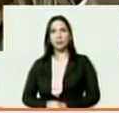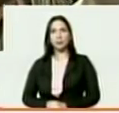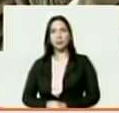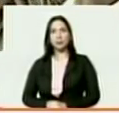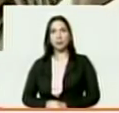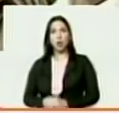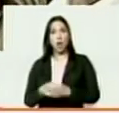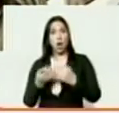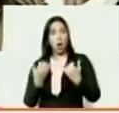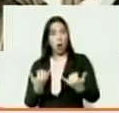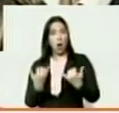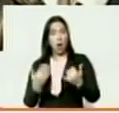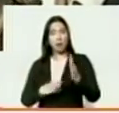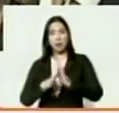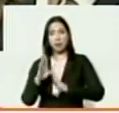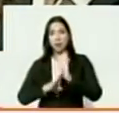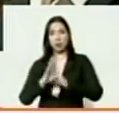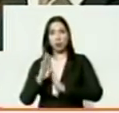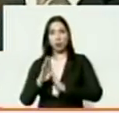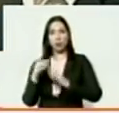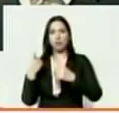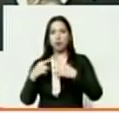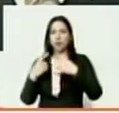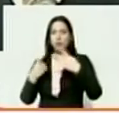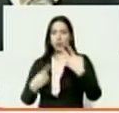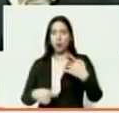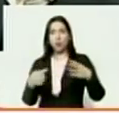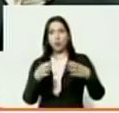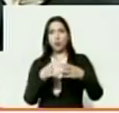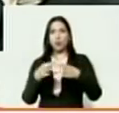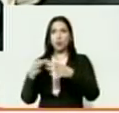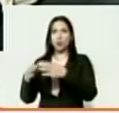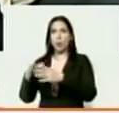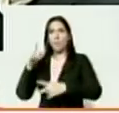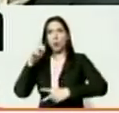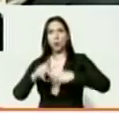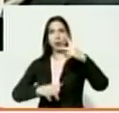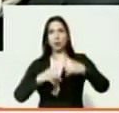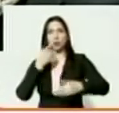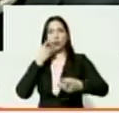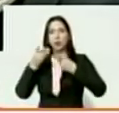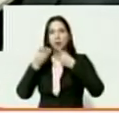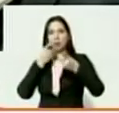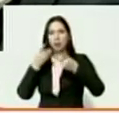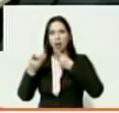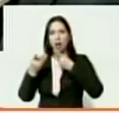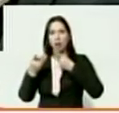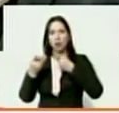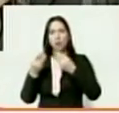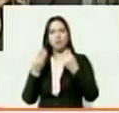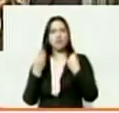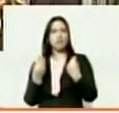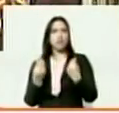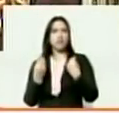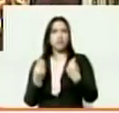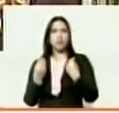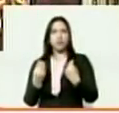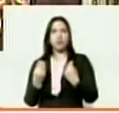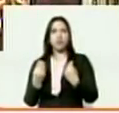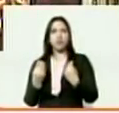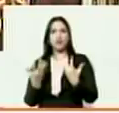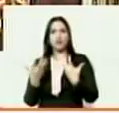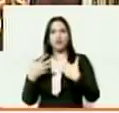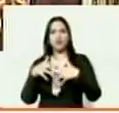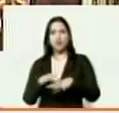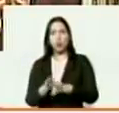momento se desarrolla a varias bandas un proceso de diálogo muy incluyente con todos los